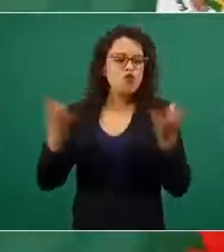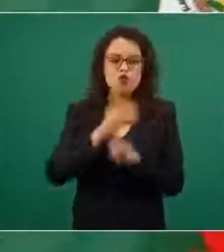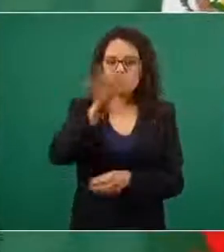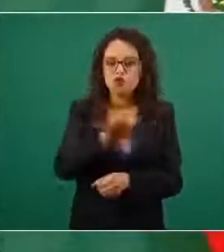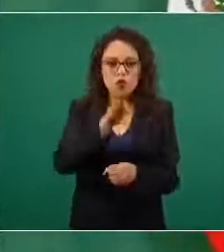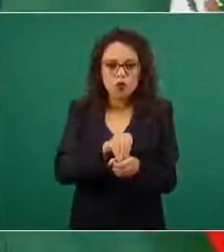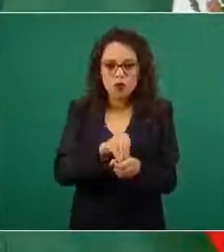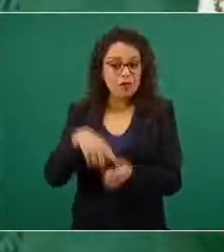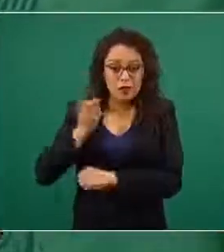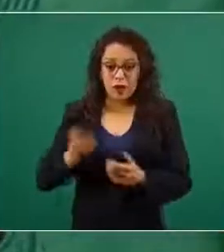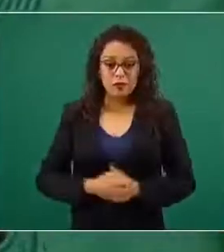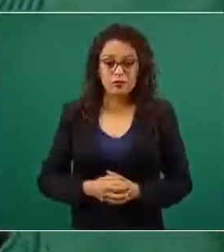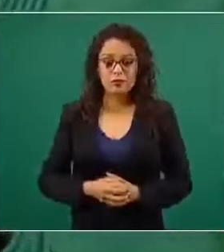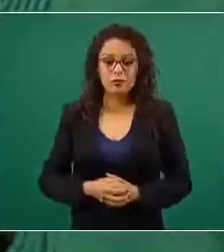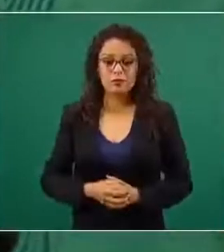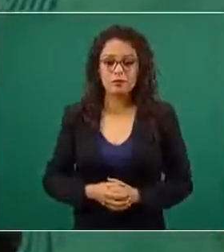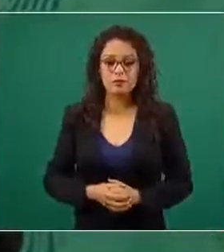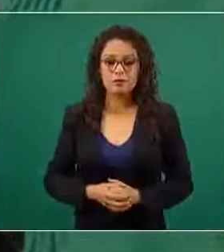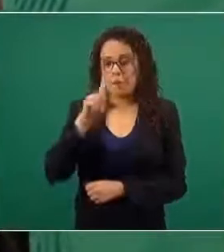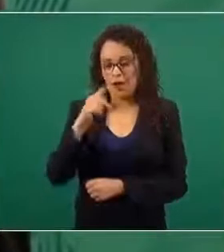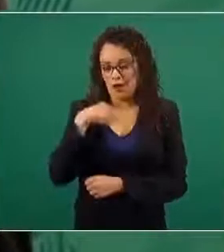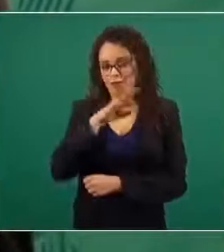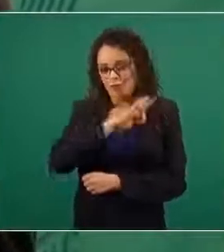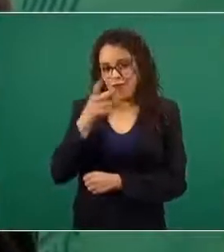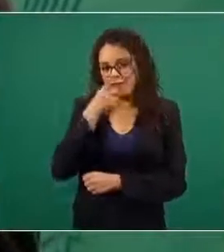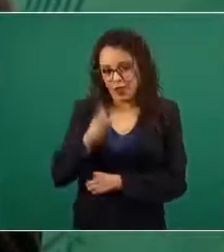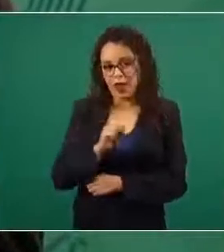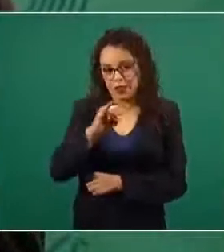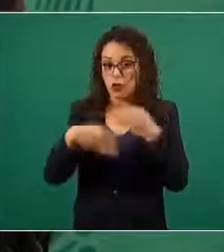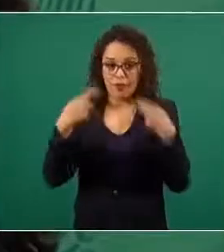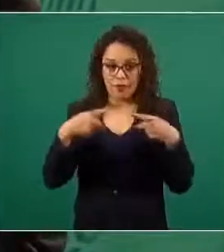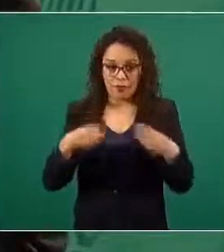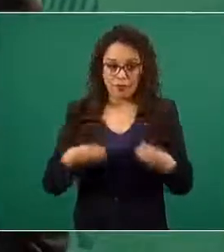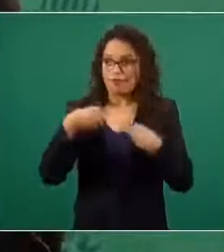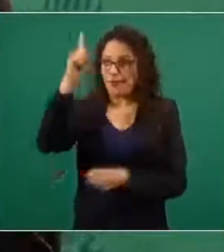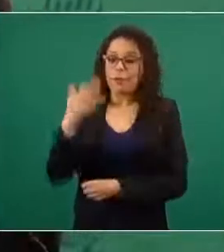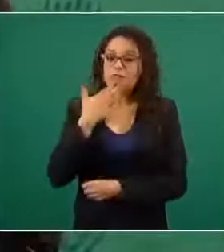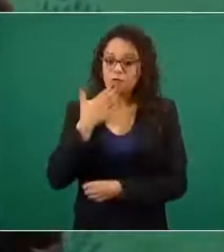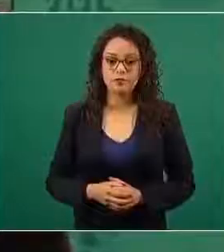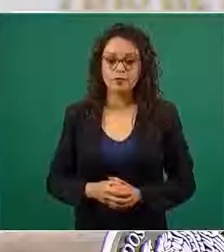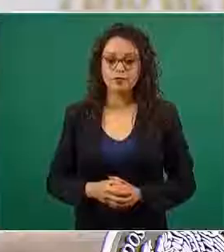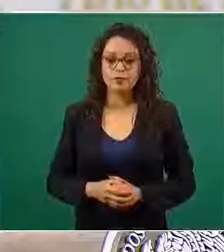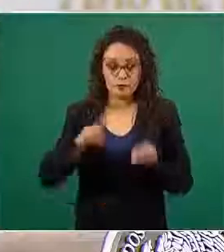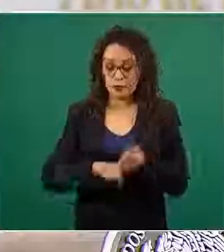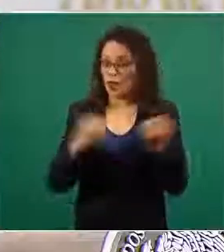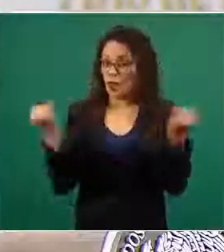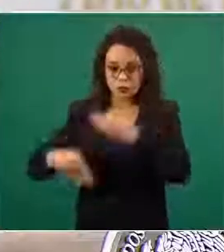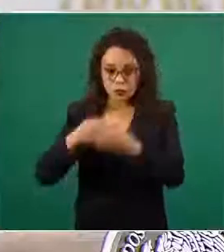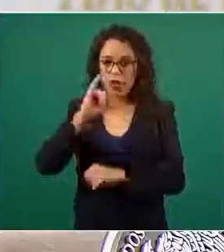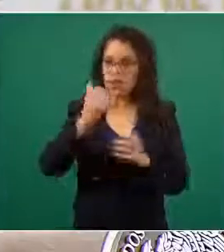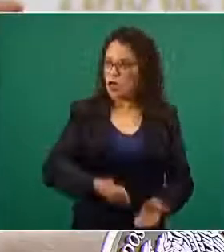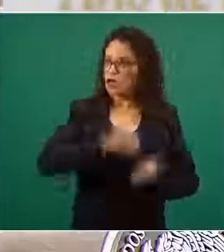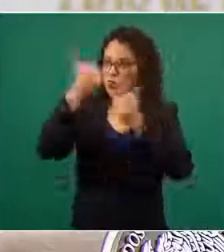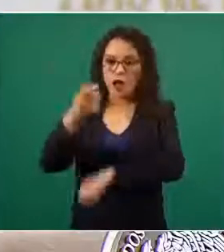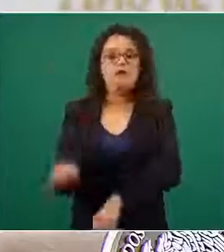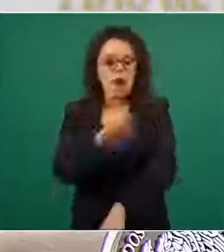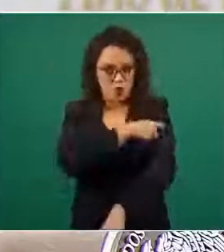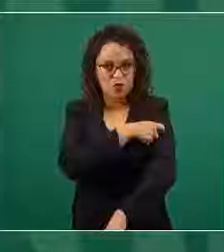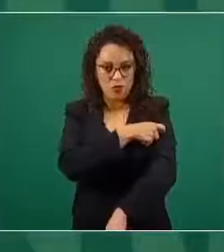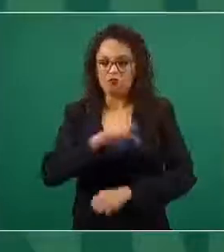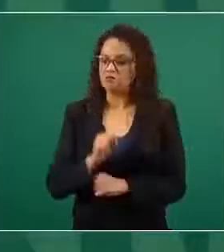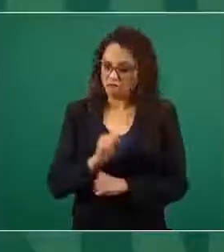todos. Pero esto es diario. Lo que sí puedo comentarles a todos los ciudadanos de Sonora, que en igualdad de circunstancias les va a llegar la vacuna. O sea, que van a tener